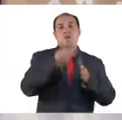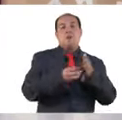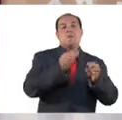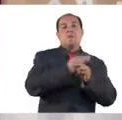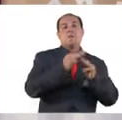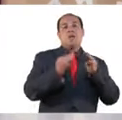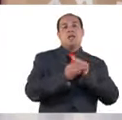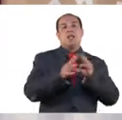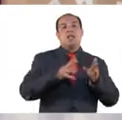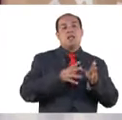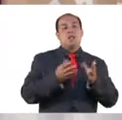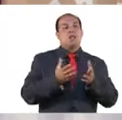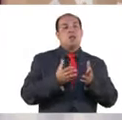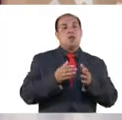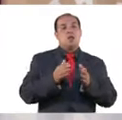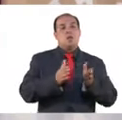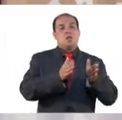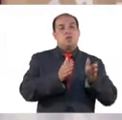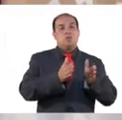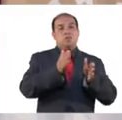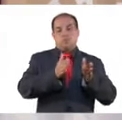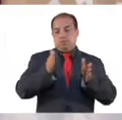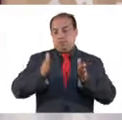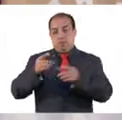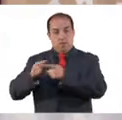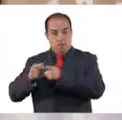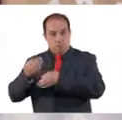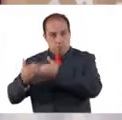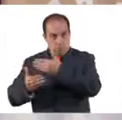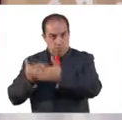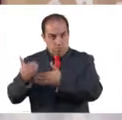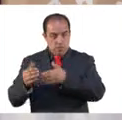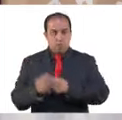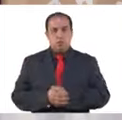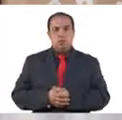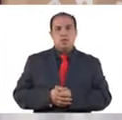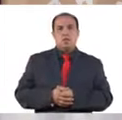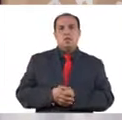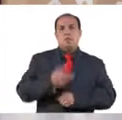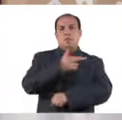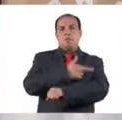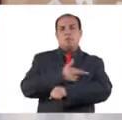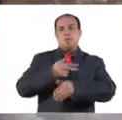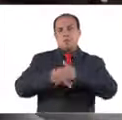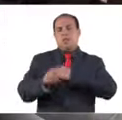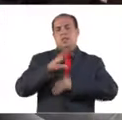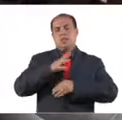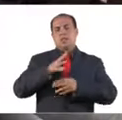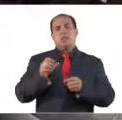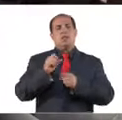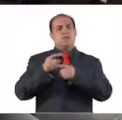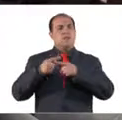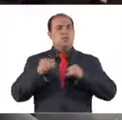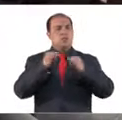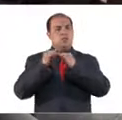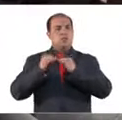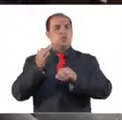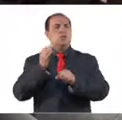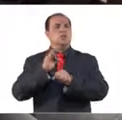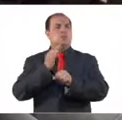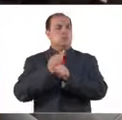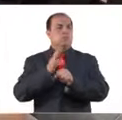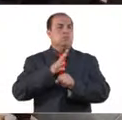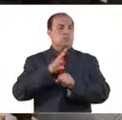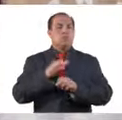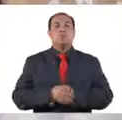que históricamente tiene el metro y tenían y tienen algunas otras instituciones todavía. ¿Habrá más cambios para